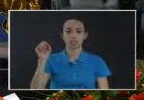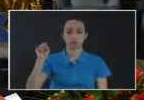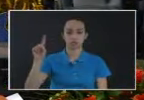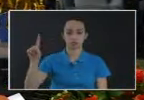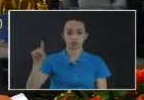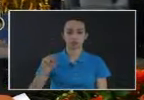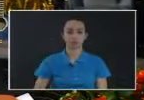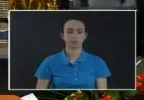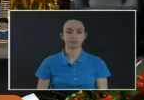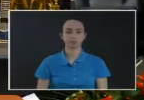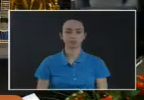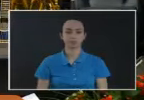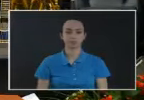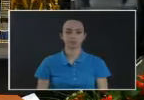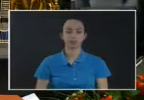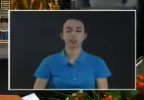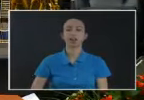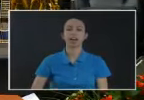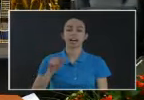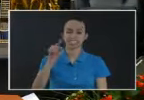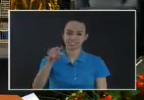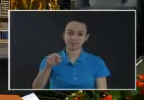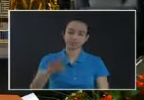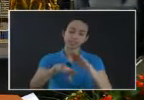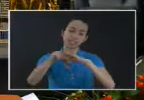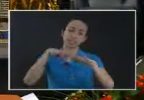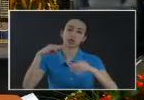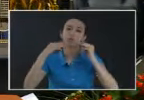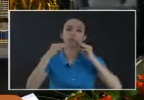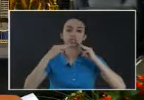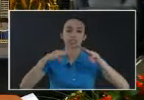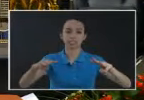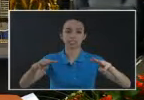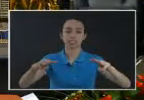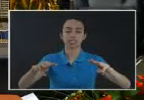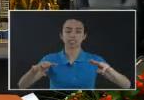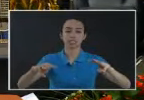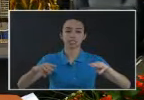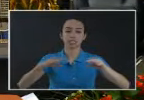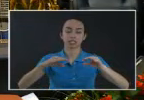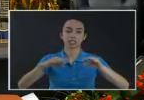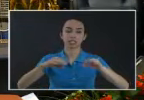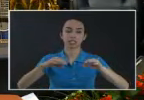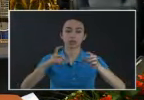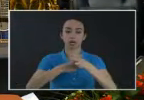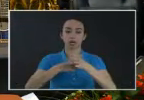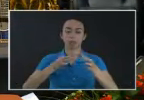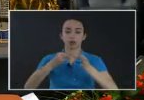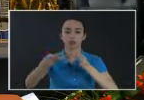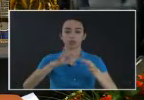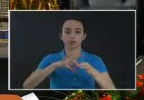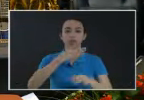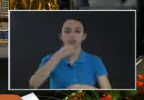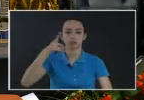Fíjate que ahí salió Moisés con el pueblo de Dios de Egipto. Y dice que